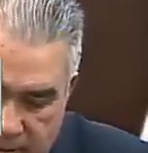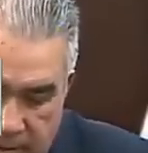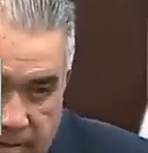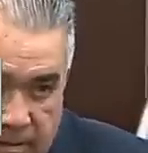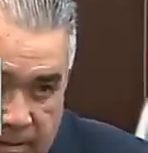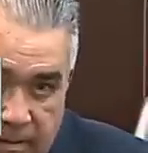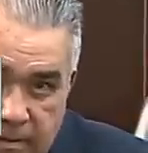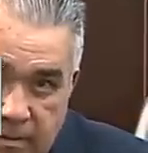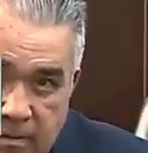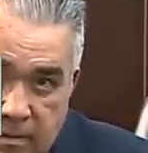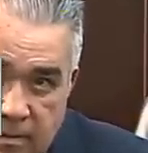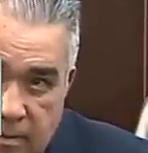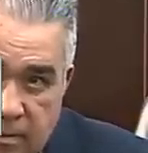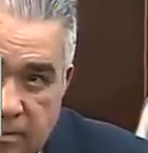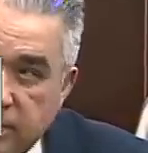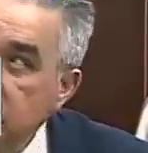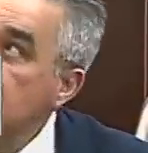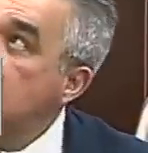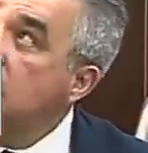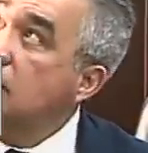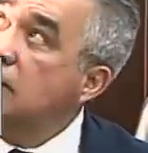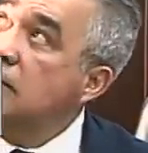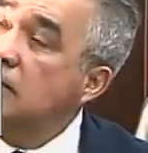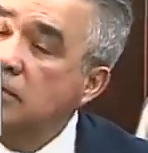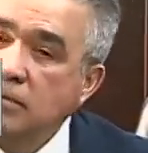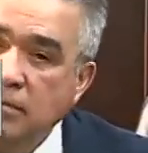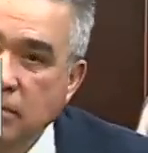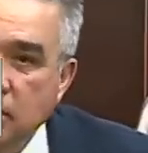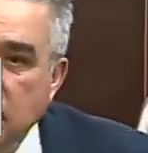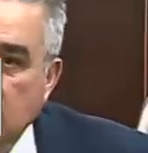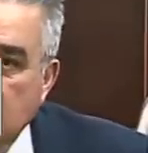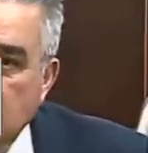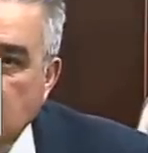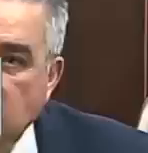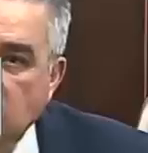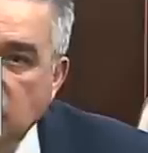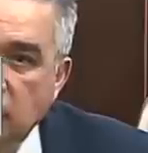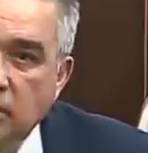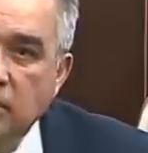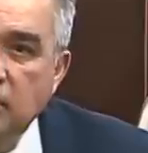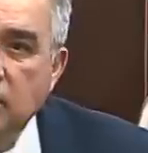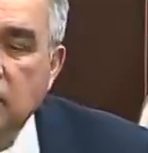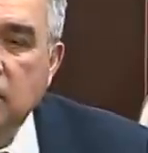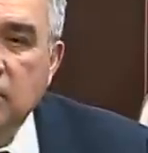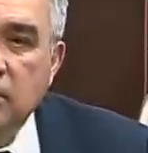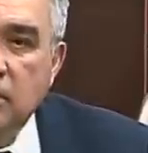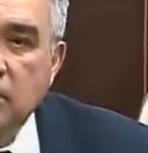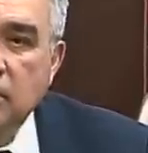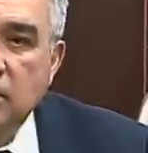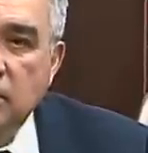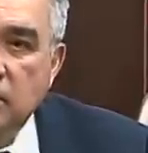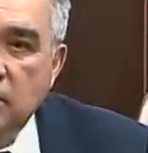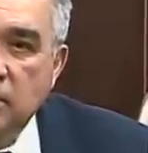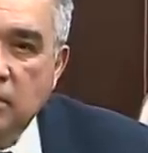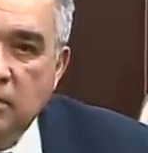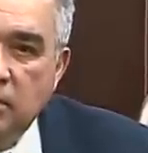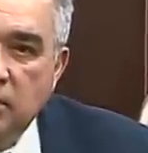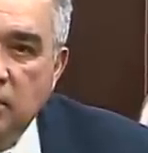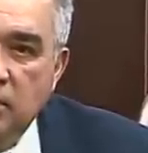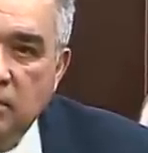venezolano por disposición, como bien señalaba el profesor Escarrá, desde los tiempos de la Capitanía